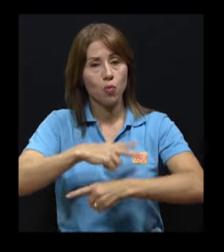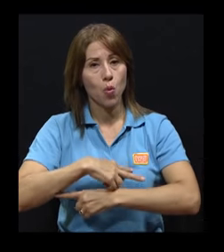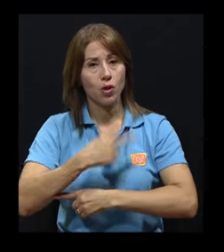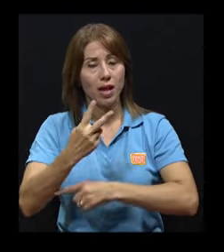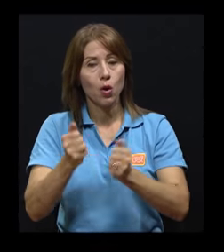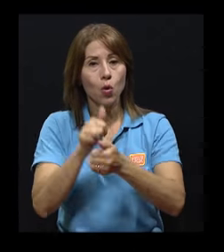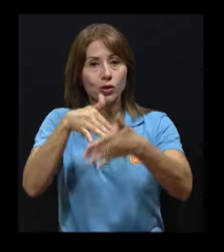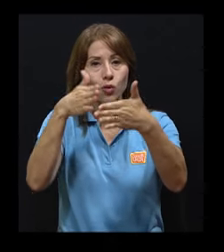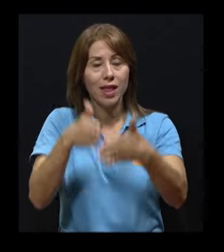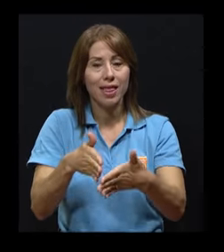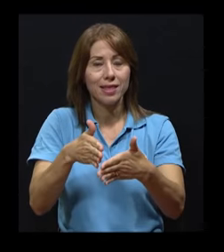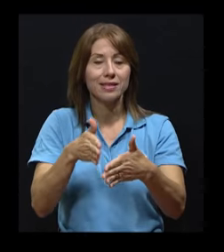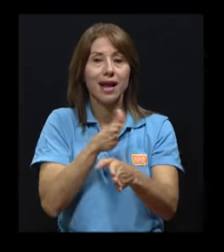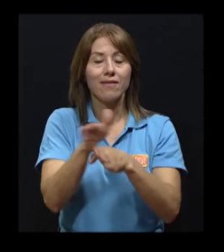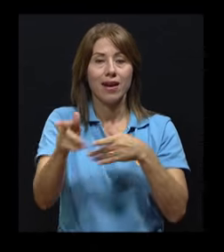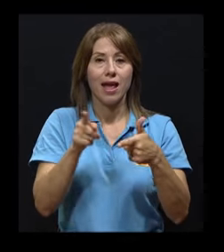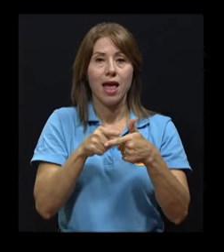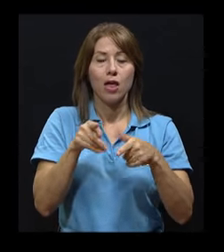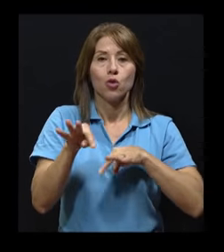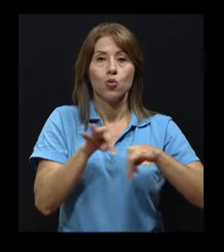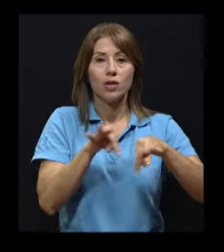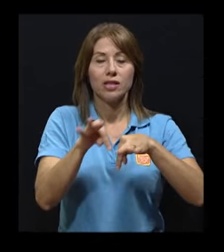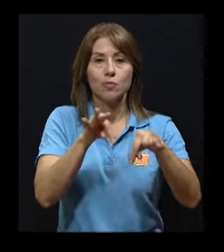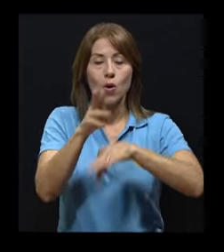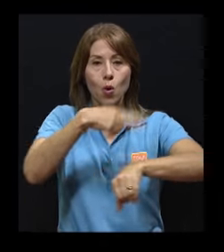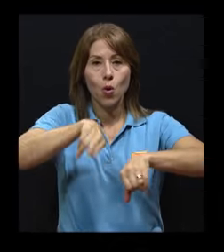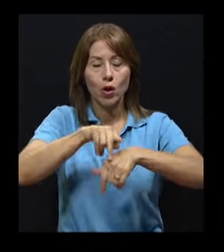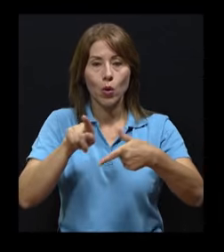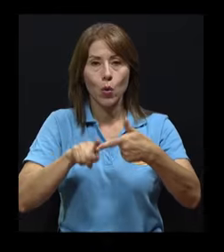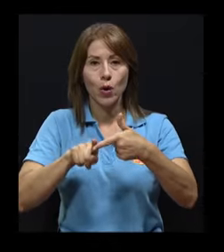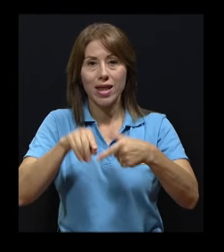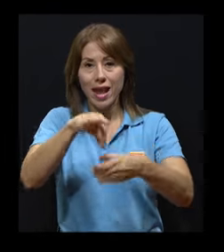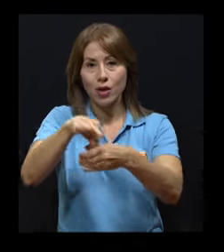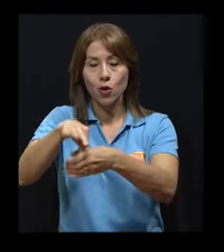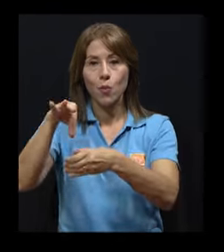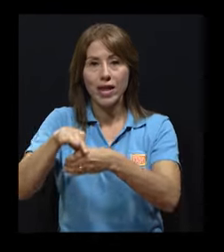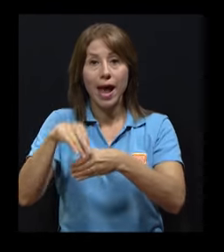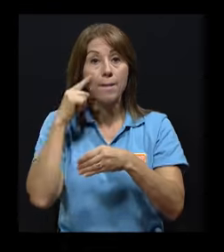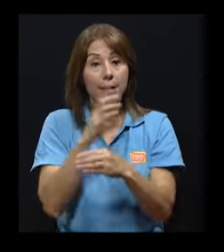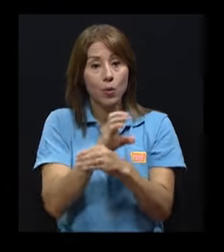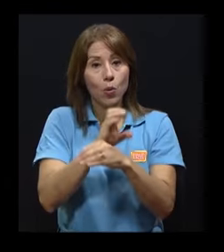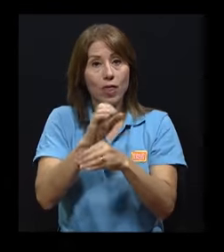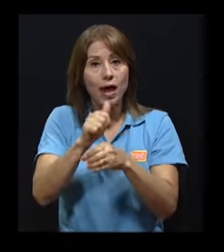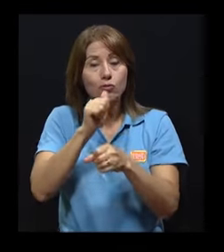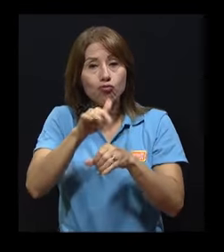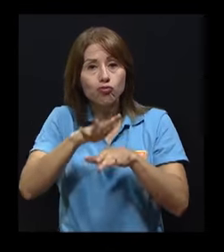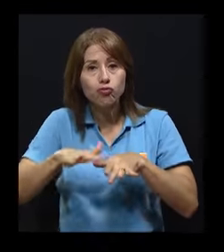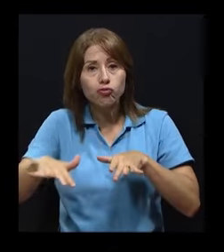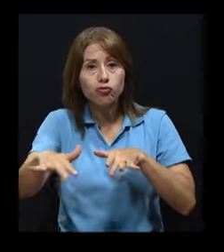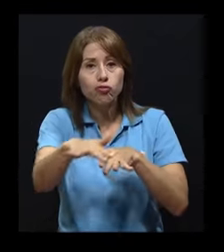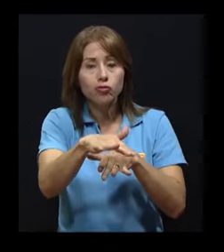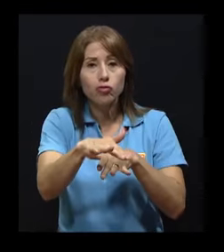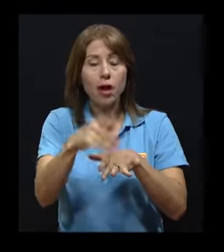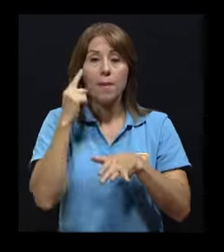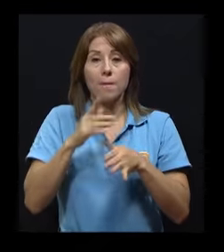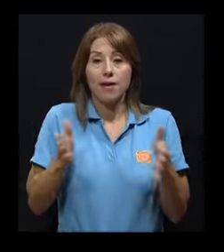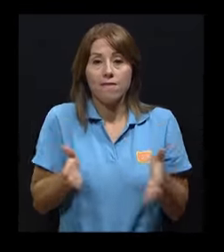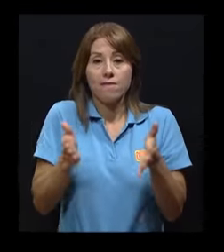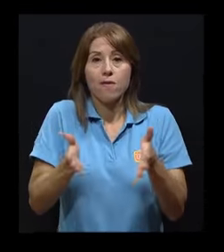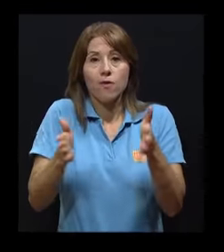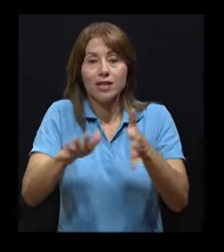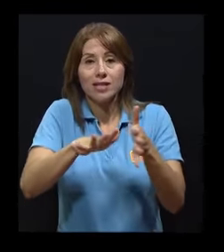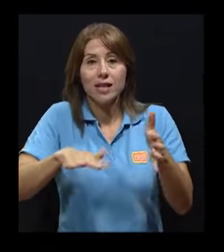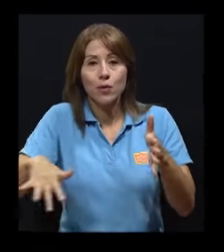ecológico y de agronomía para dar mantenimiento al humedal favorecer el crecimiento del espejo de agua eliminando alg las plantas